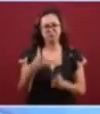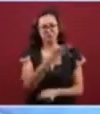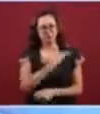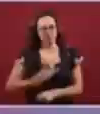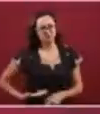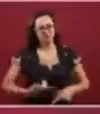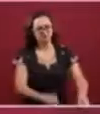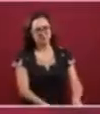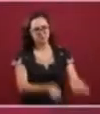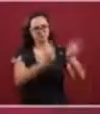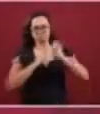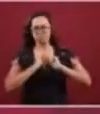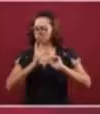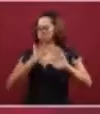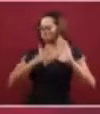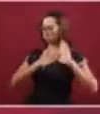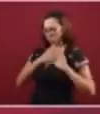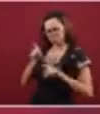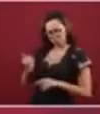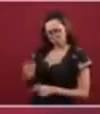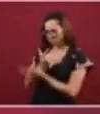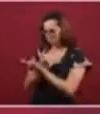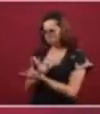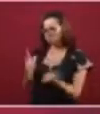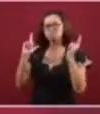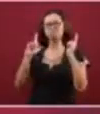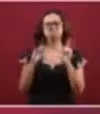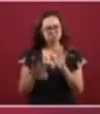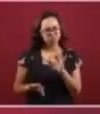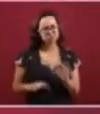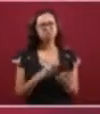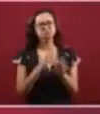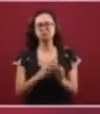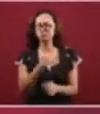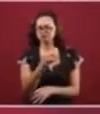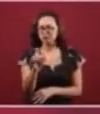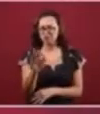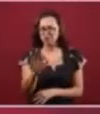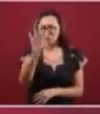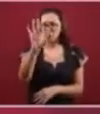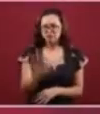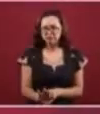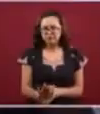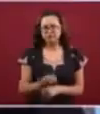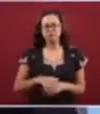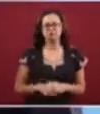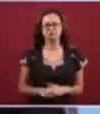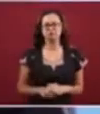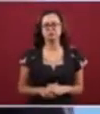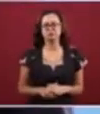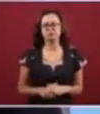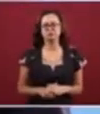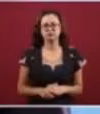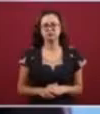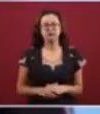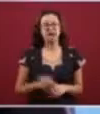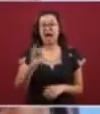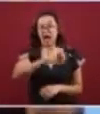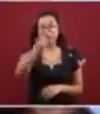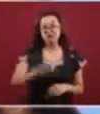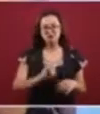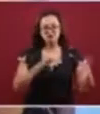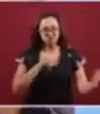y que me prometió se ha cumplido totalmente. Nunca me ha hecho una